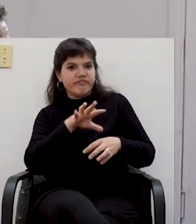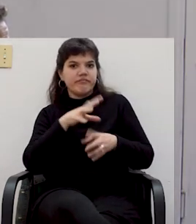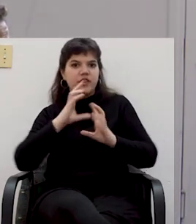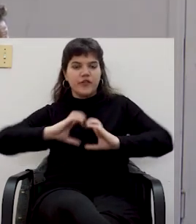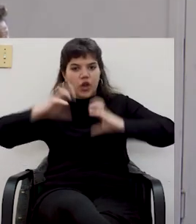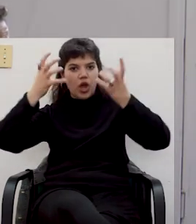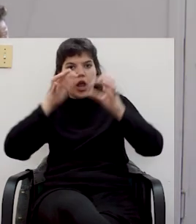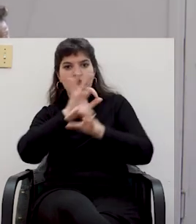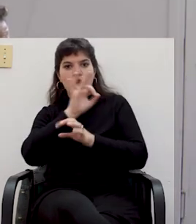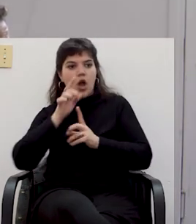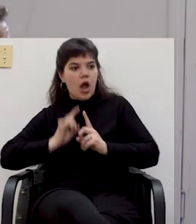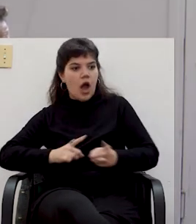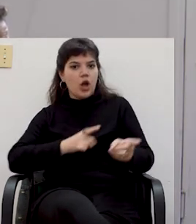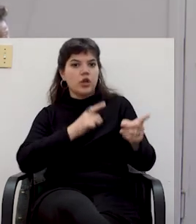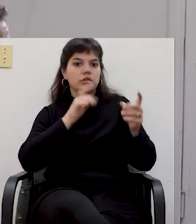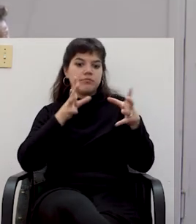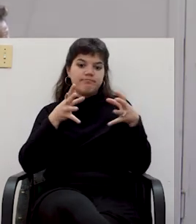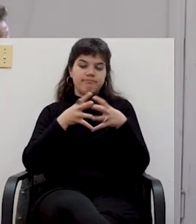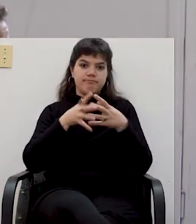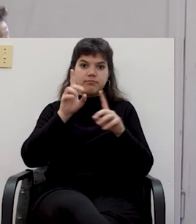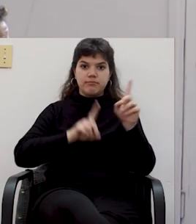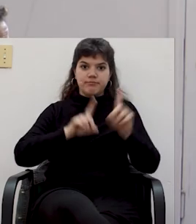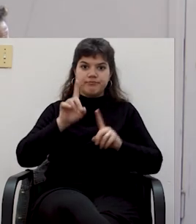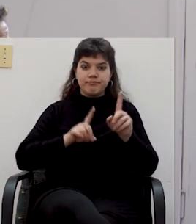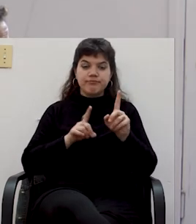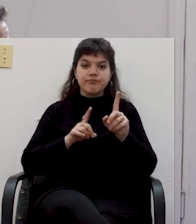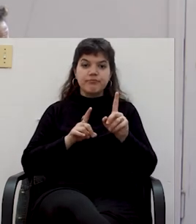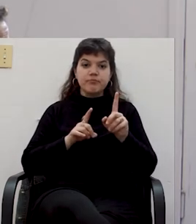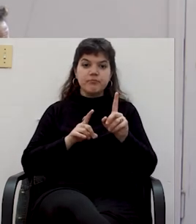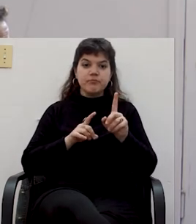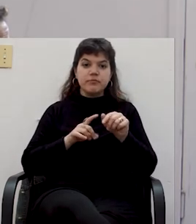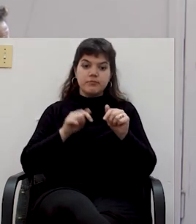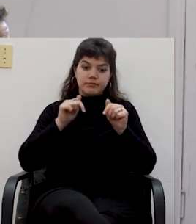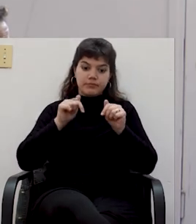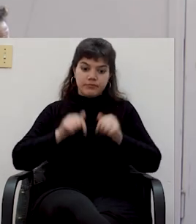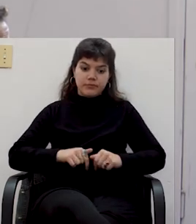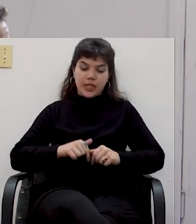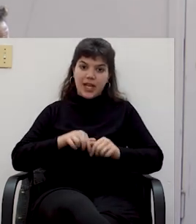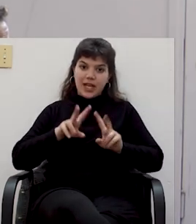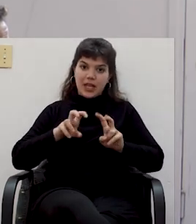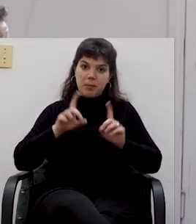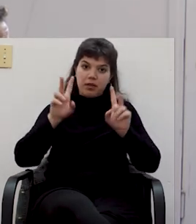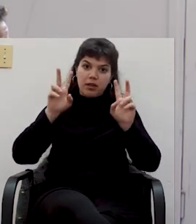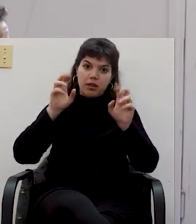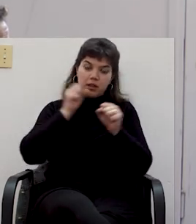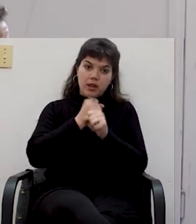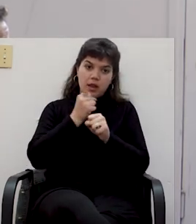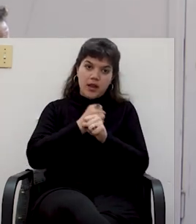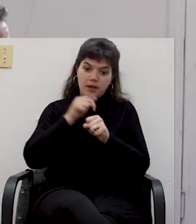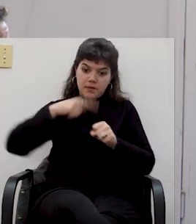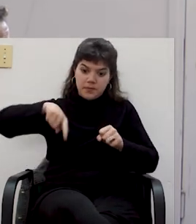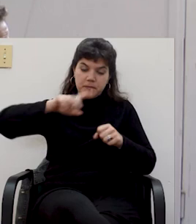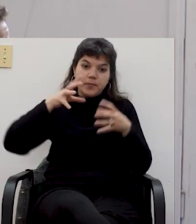en la comunidad universitaria. Entonces, el contenido de trabajo de esta